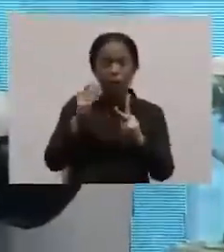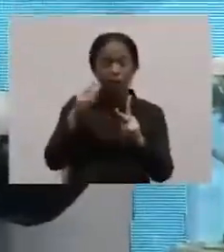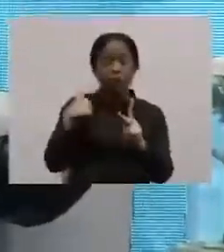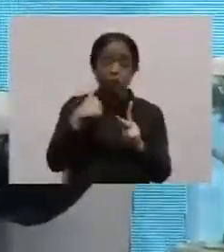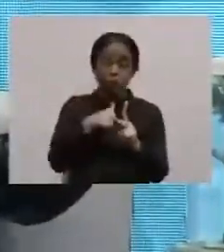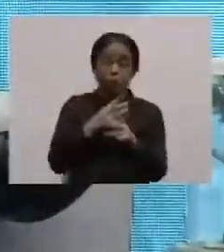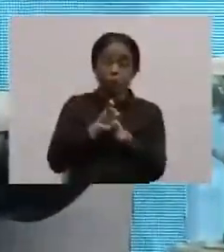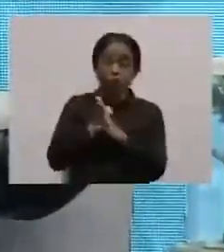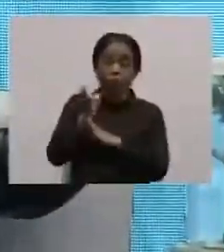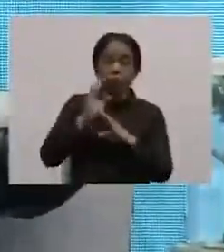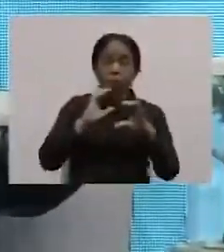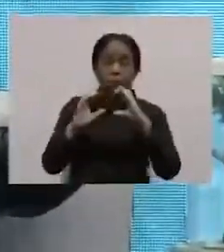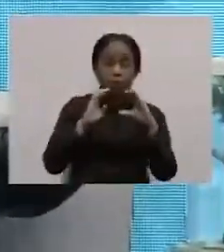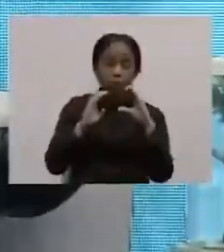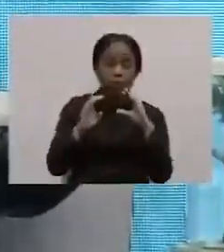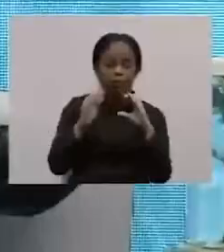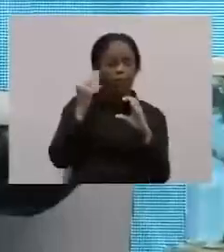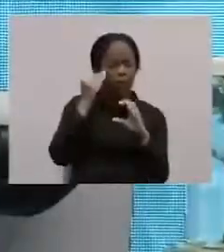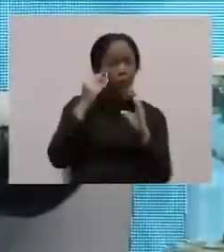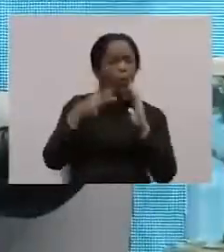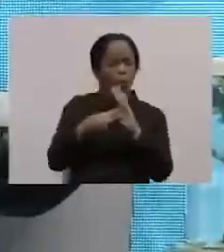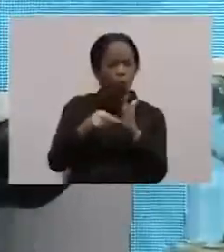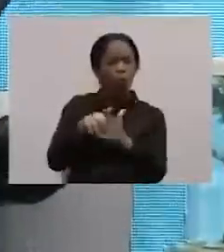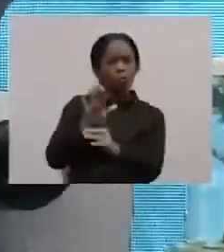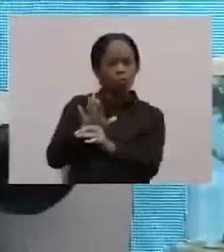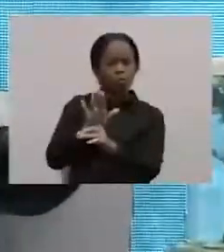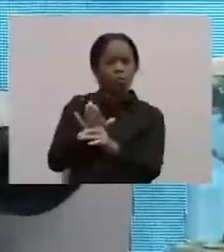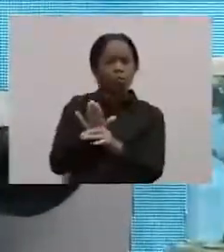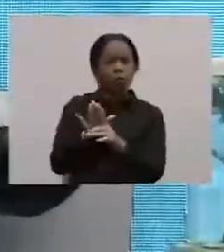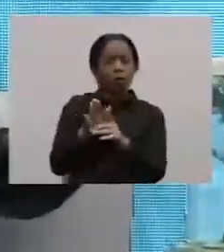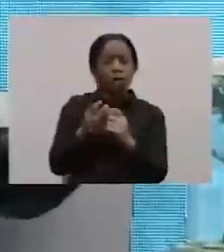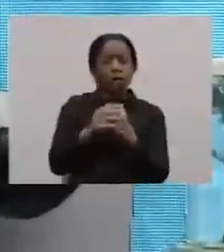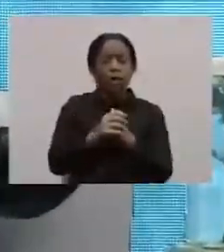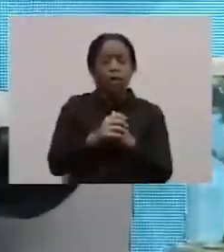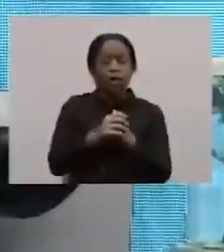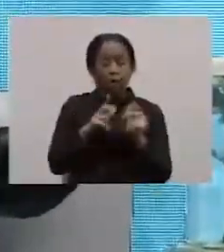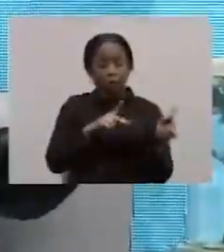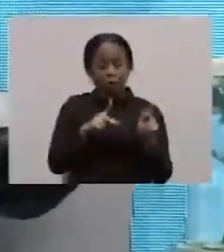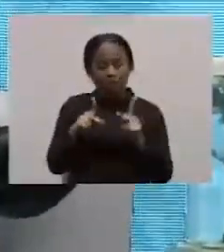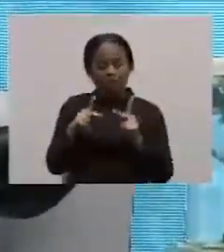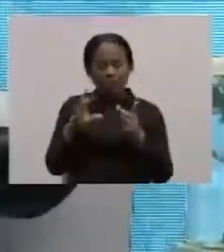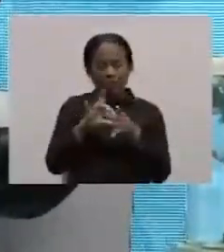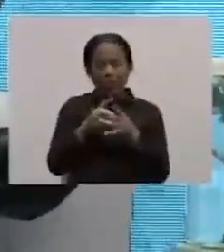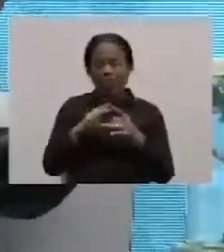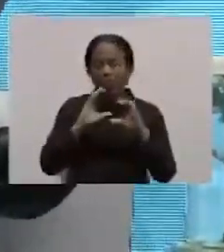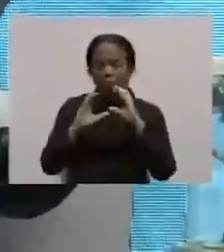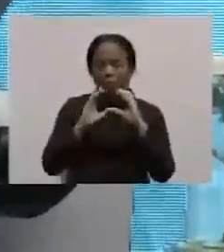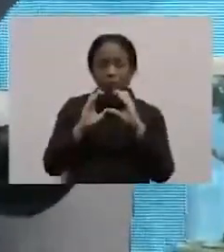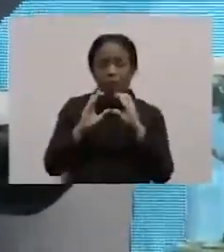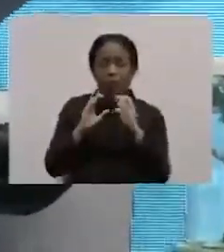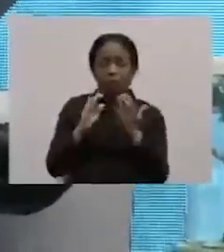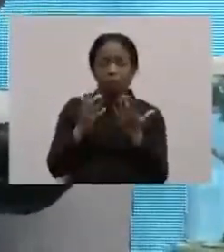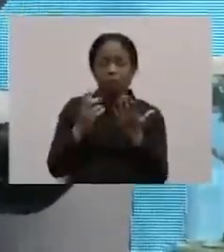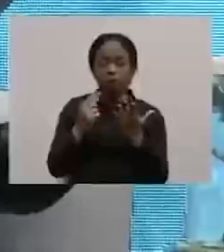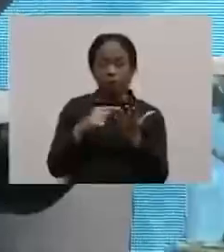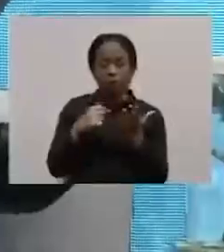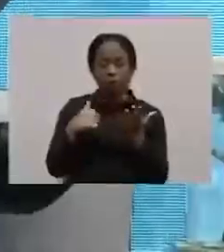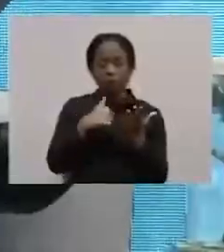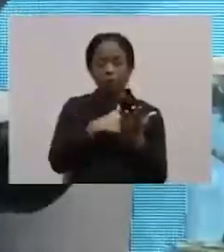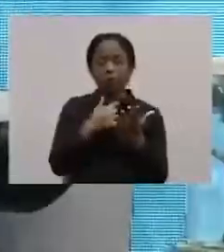sabemos ¿a qué se refiere eso? En medio, el proceso de comunicación tiene, el más simple, un emisor, un mensaje, un medio y un